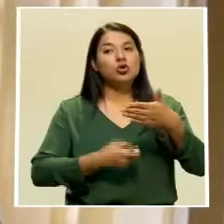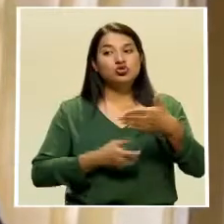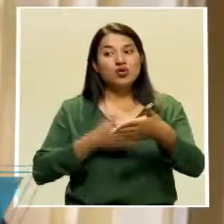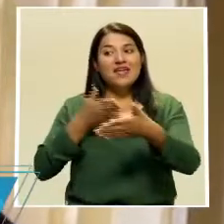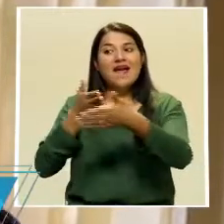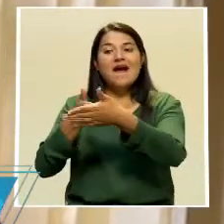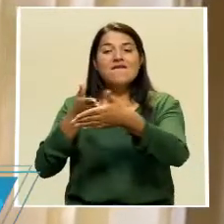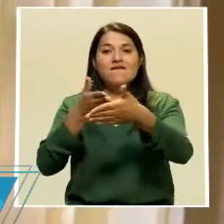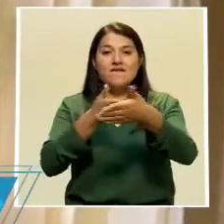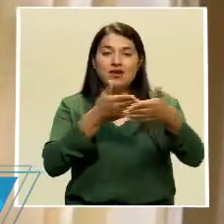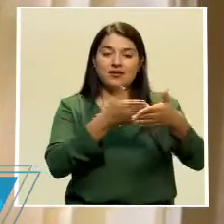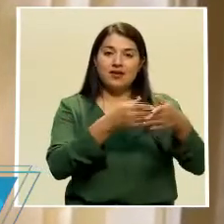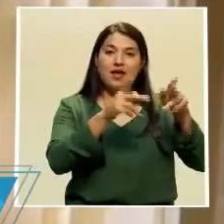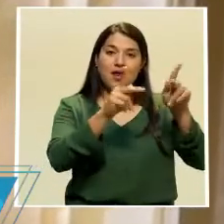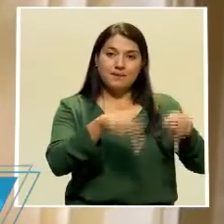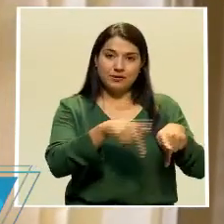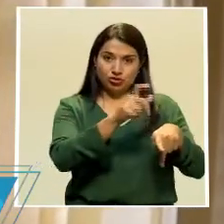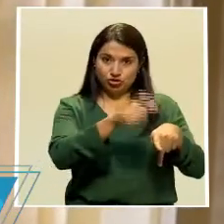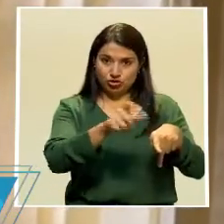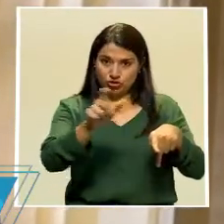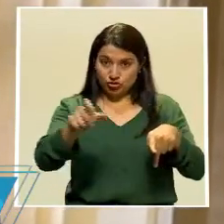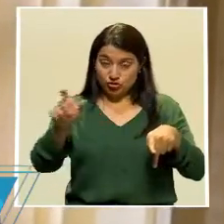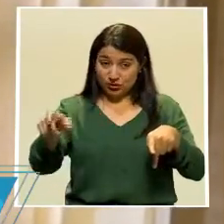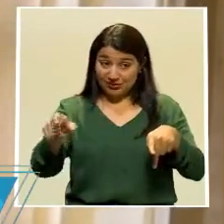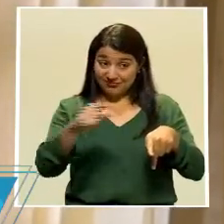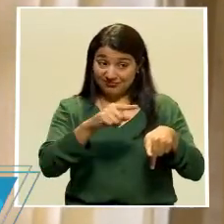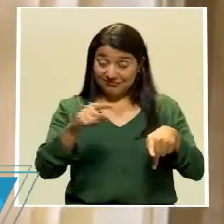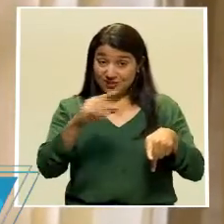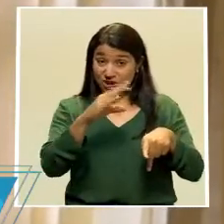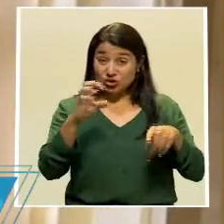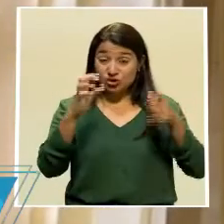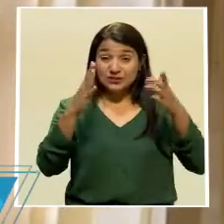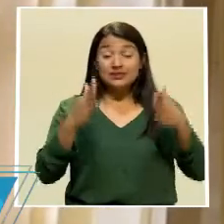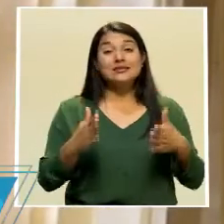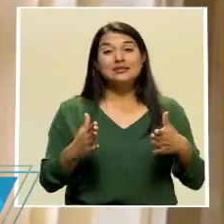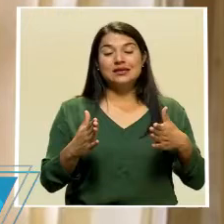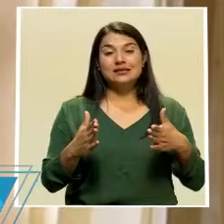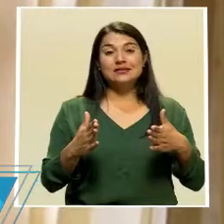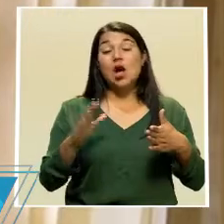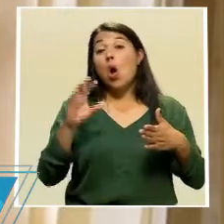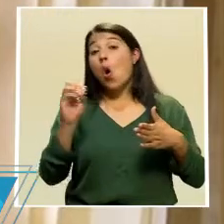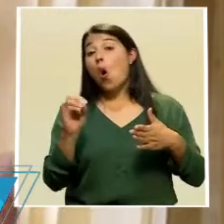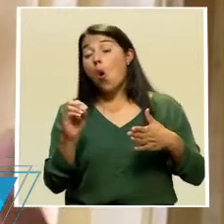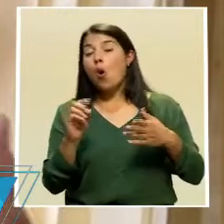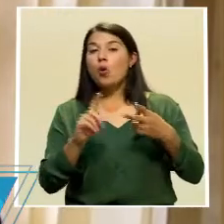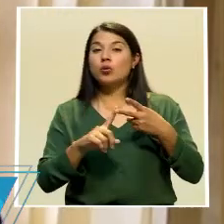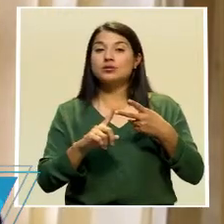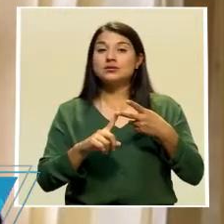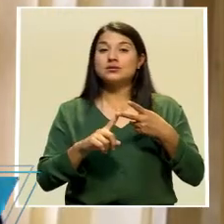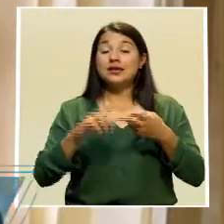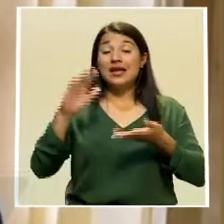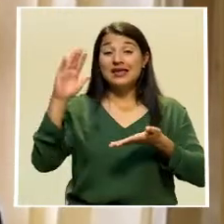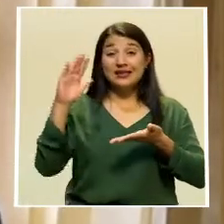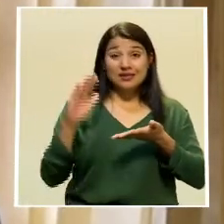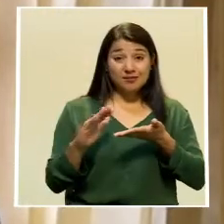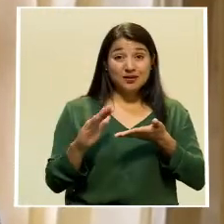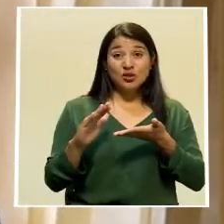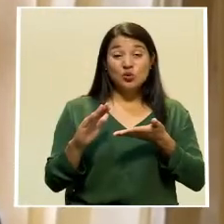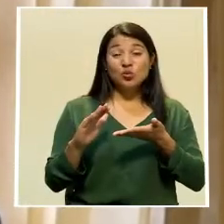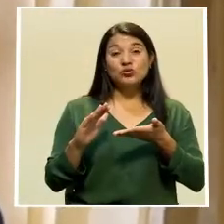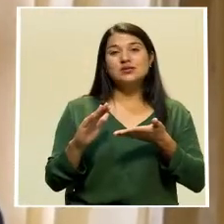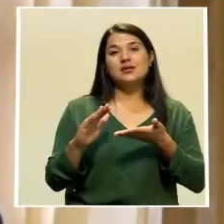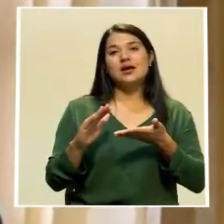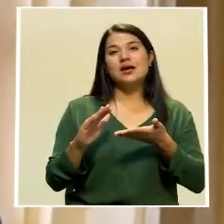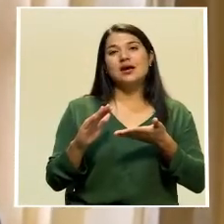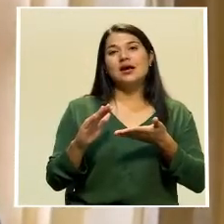que venga a golpear el bolsillo de los costarricenses o a disminuir el incentivo de inversiones